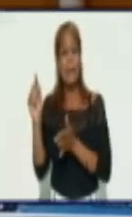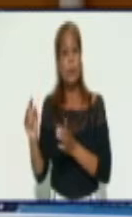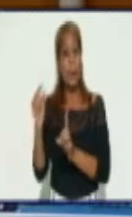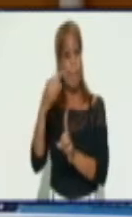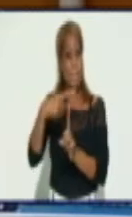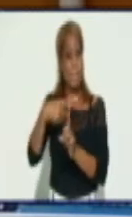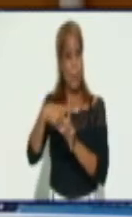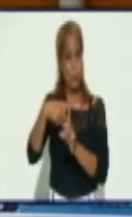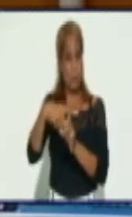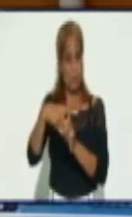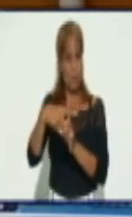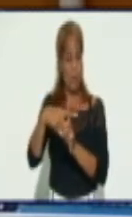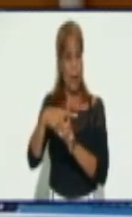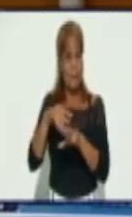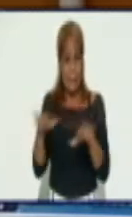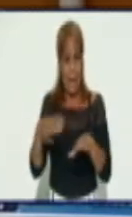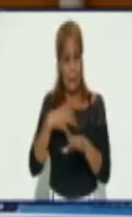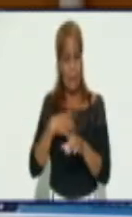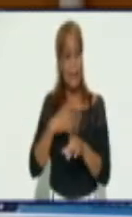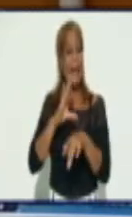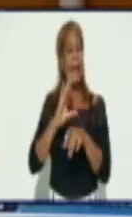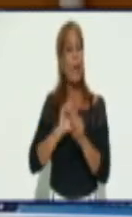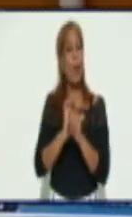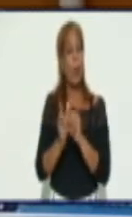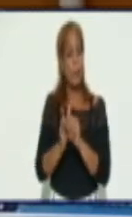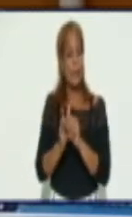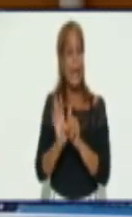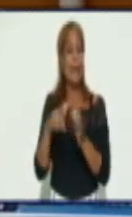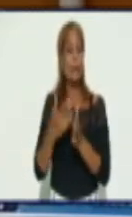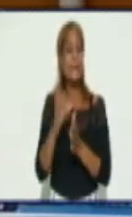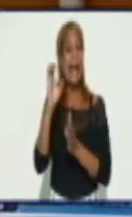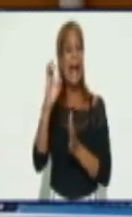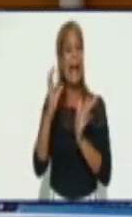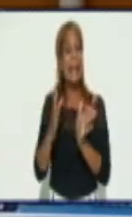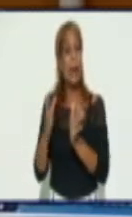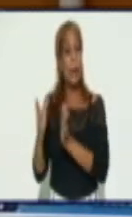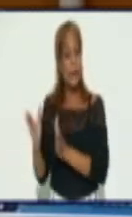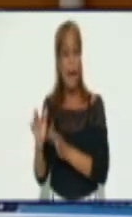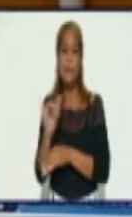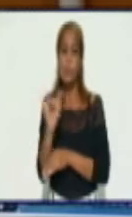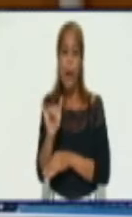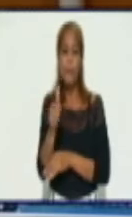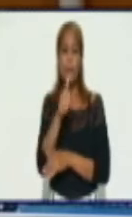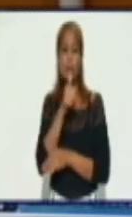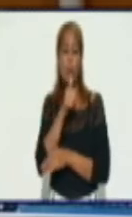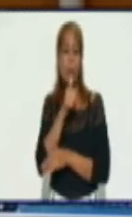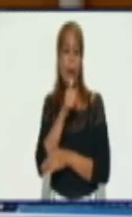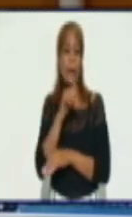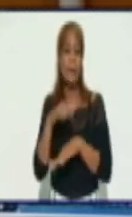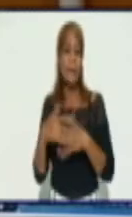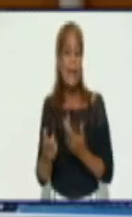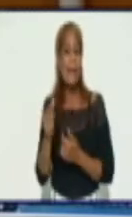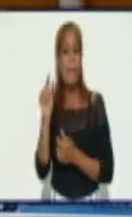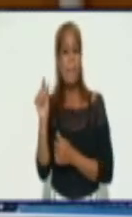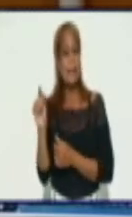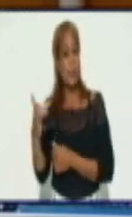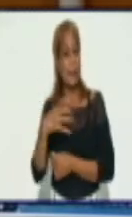que se confirma que tiene en kobe la categoría sospechosos que son personas que ya con sintomatología que expresan